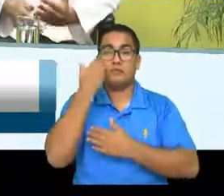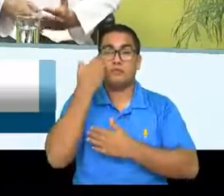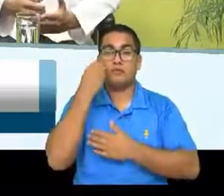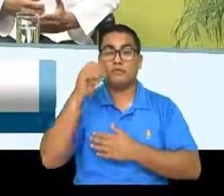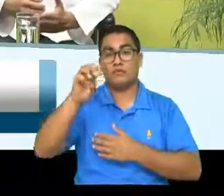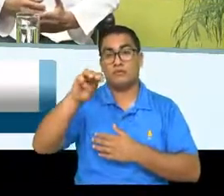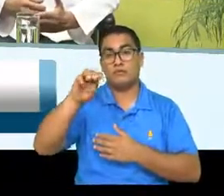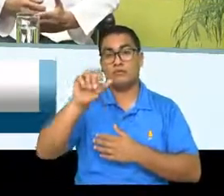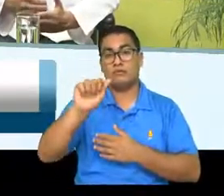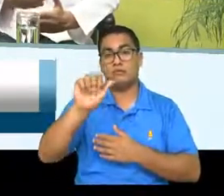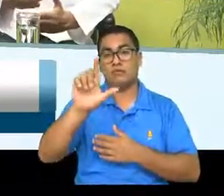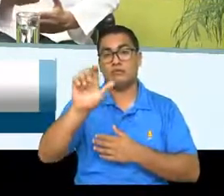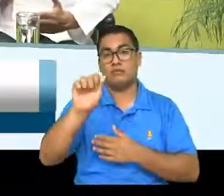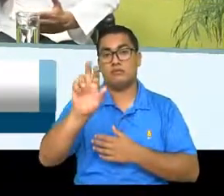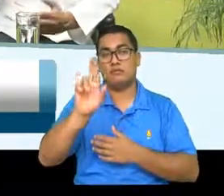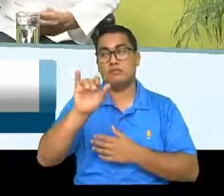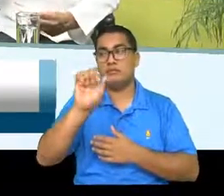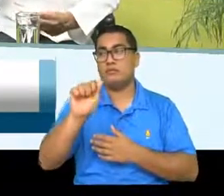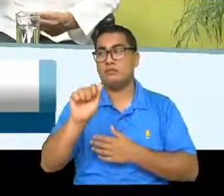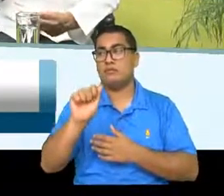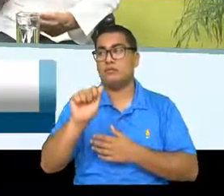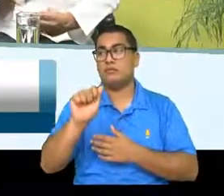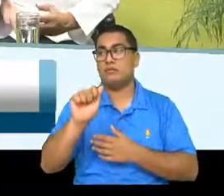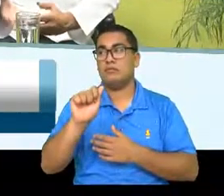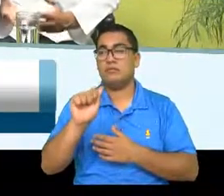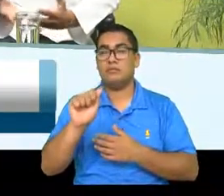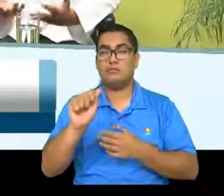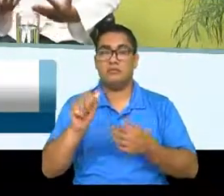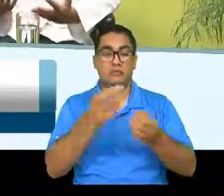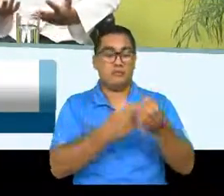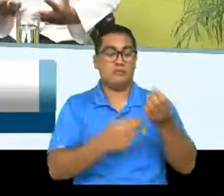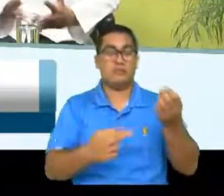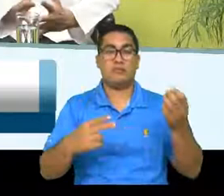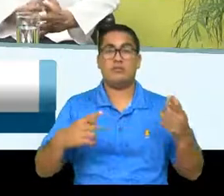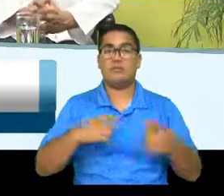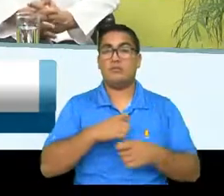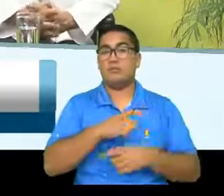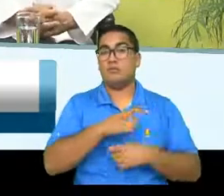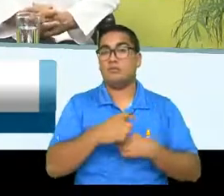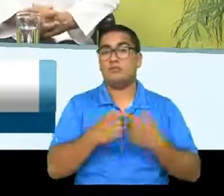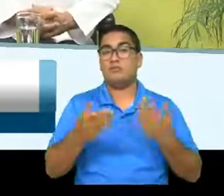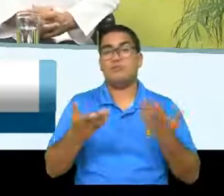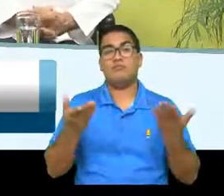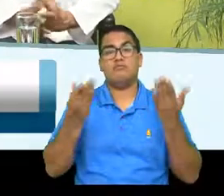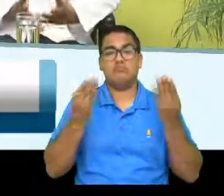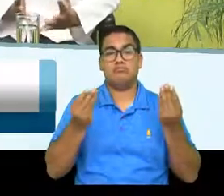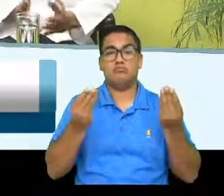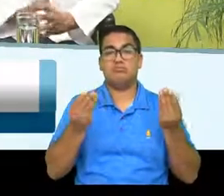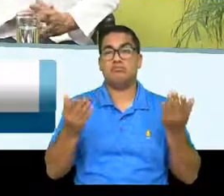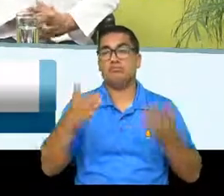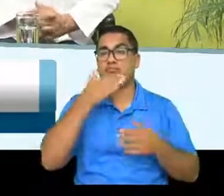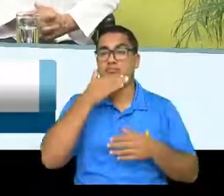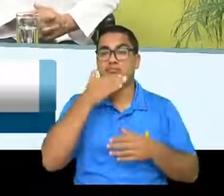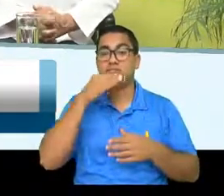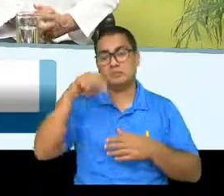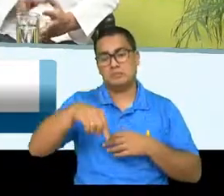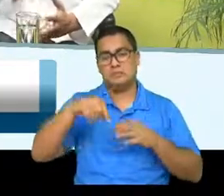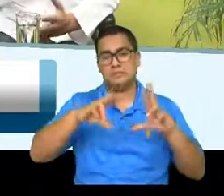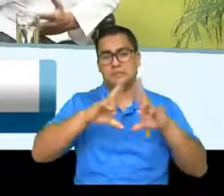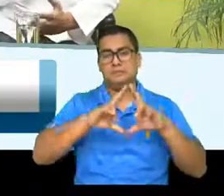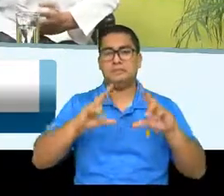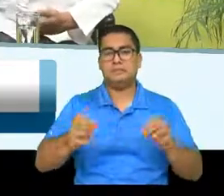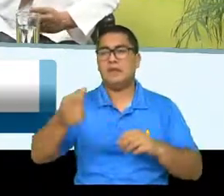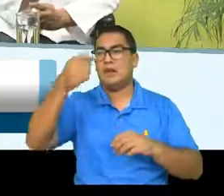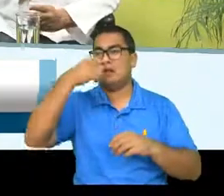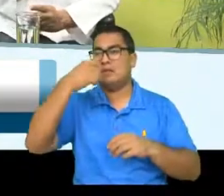ido adquiriendo la enfermedad, el parásito se ha hecho resistente. Afortunadamente aquí en el país pues tenemos esa ventaja